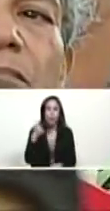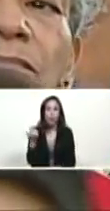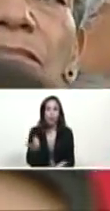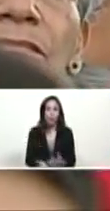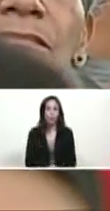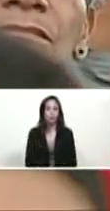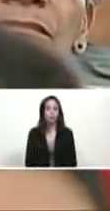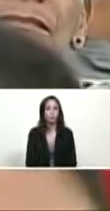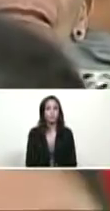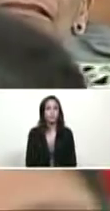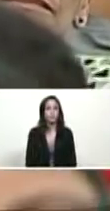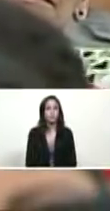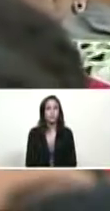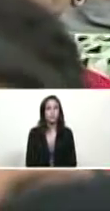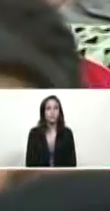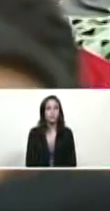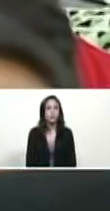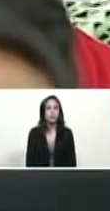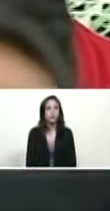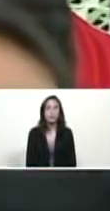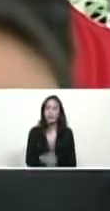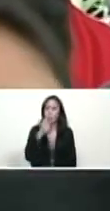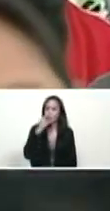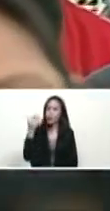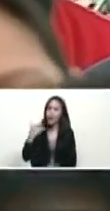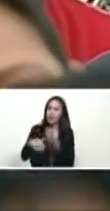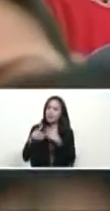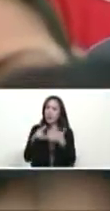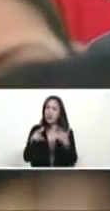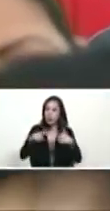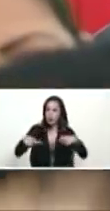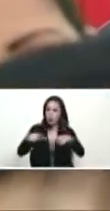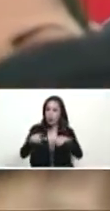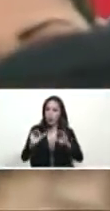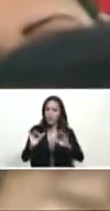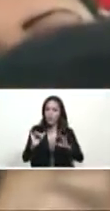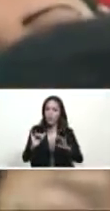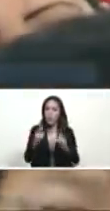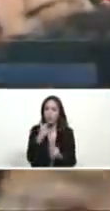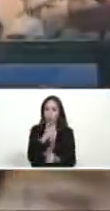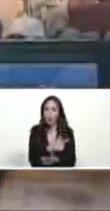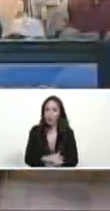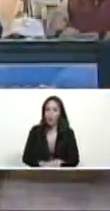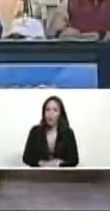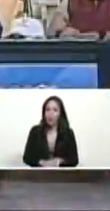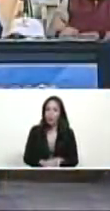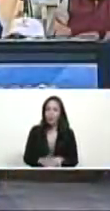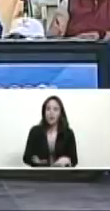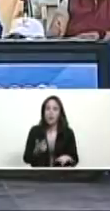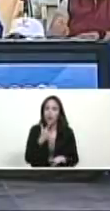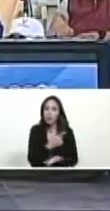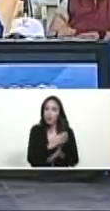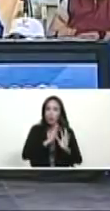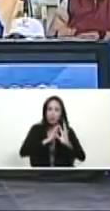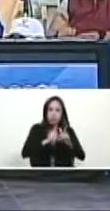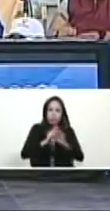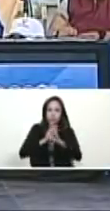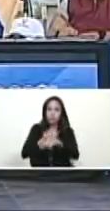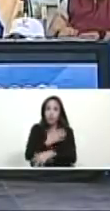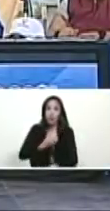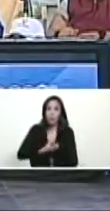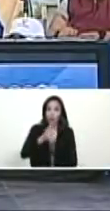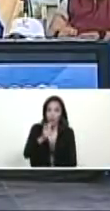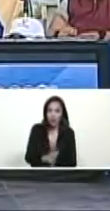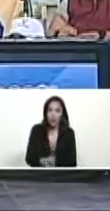Yo se lo dije en el Poliedro, se lo dije al pueblo, pero se lo dije expresamente a mis compañeros